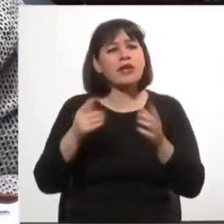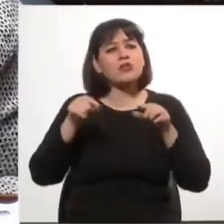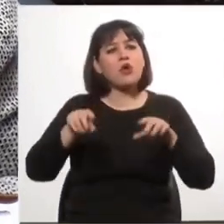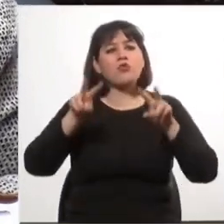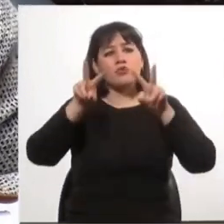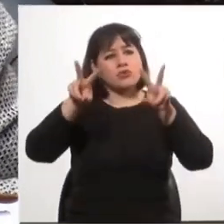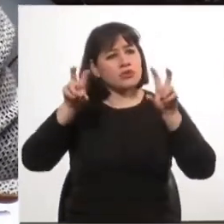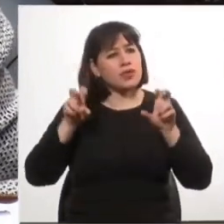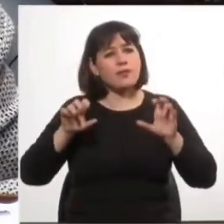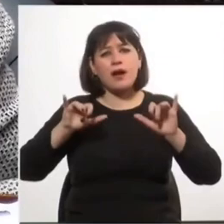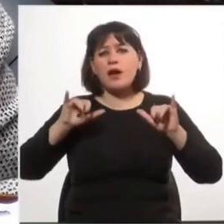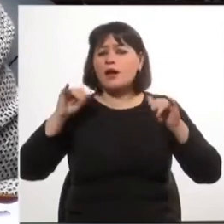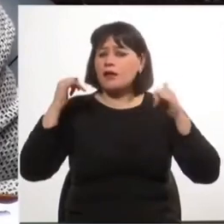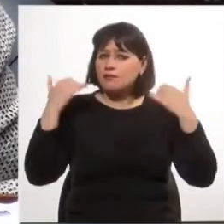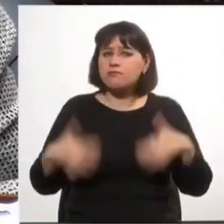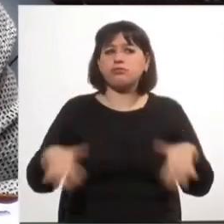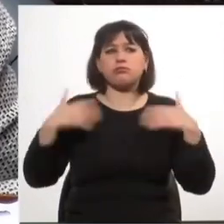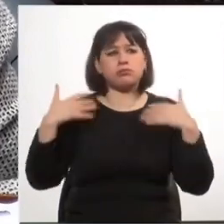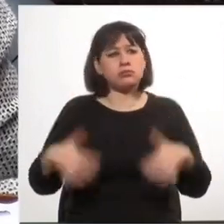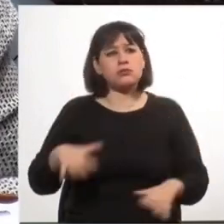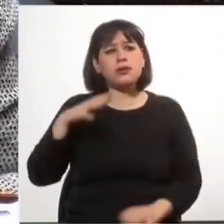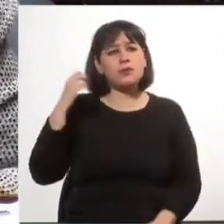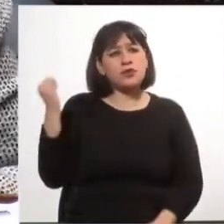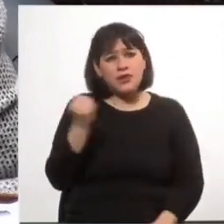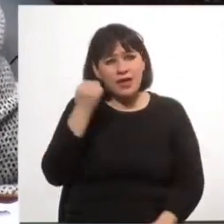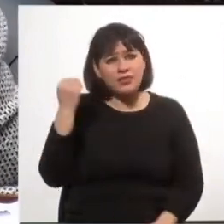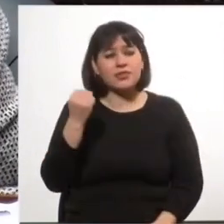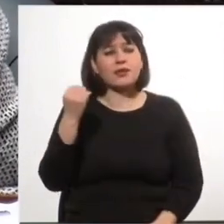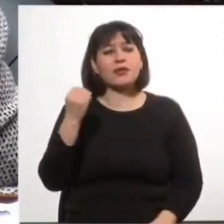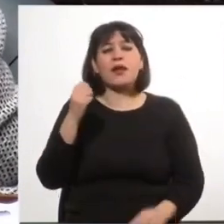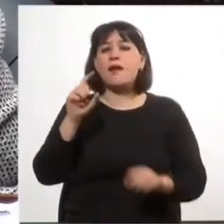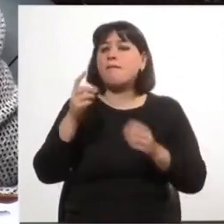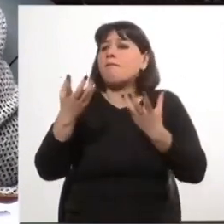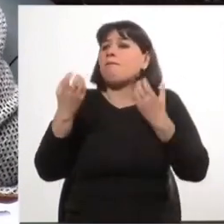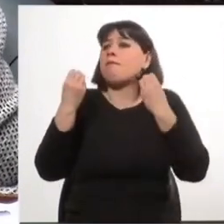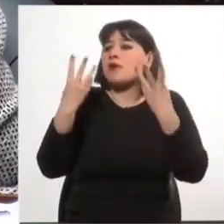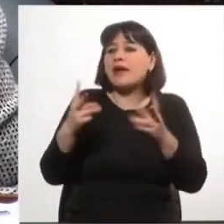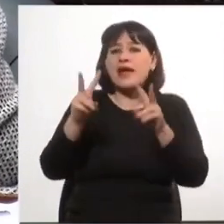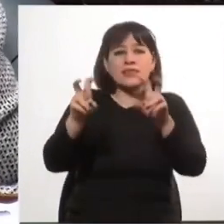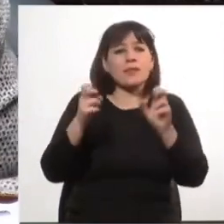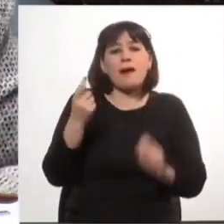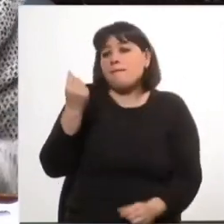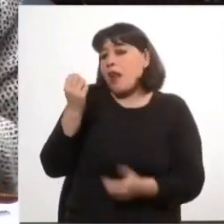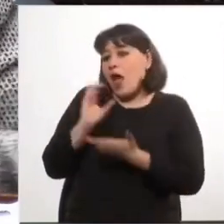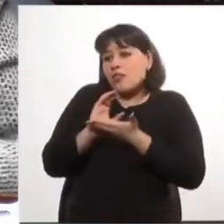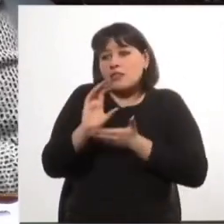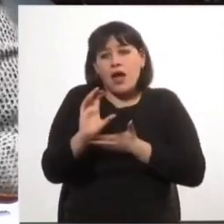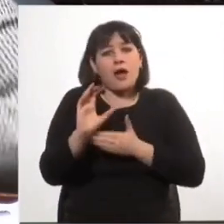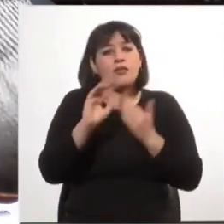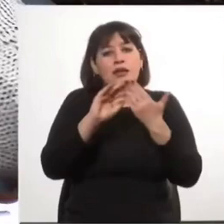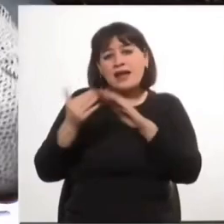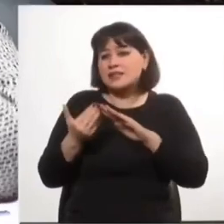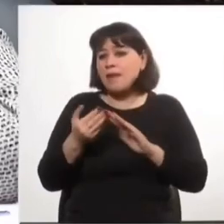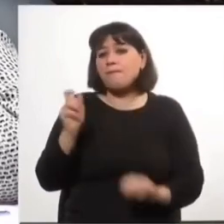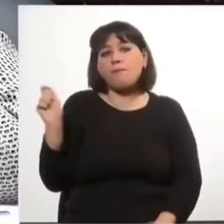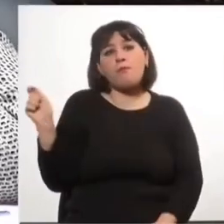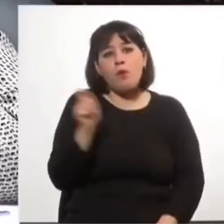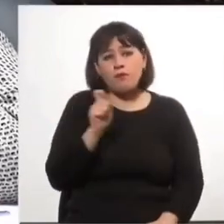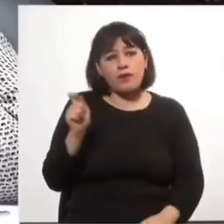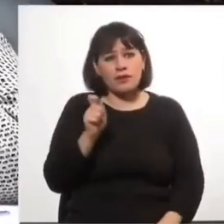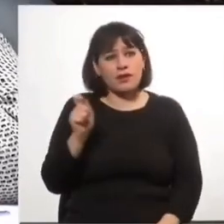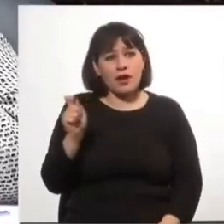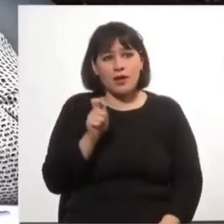tema suficientemente importante, habla de los dineros de la vivienda pública y es un tema que no nos es